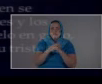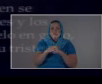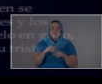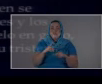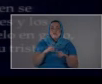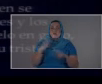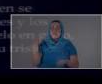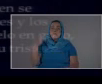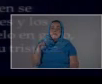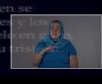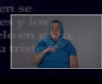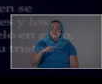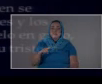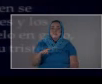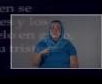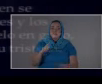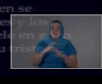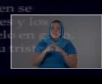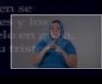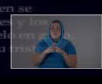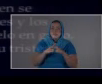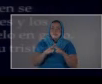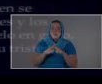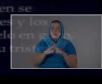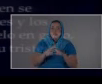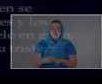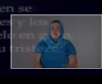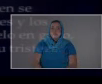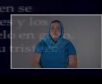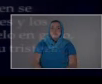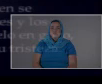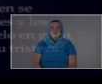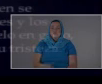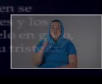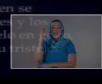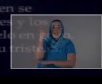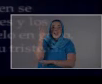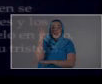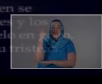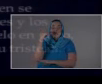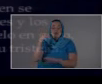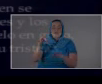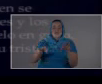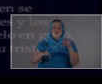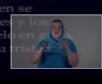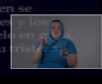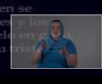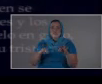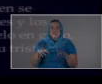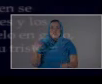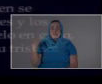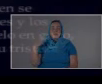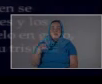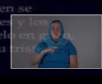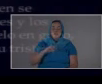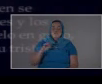de justicia, plantío del Señor, para que Él sea glorificado.